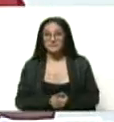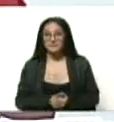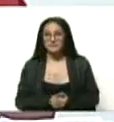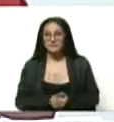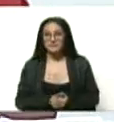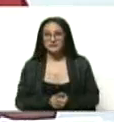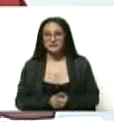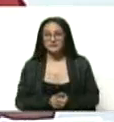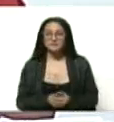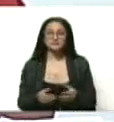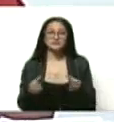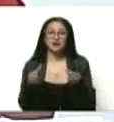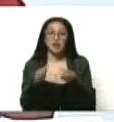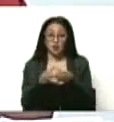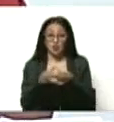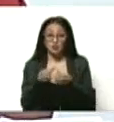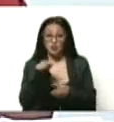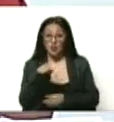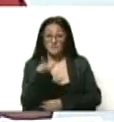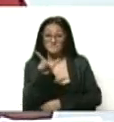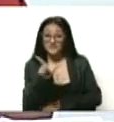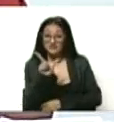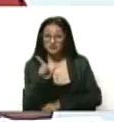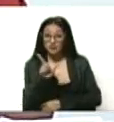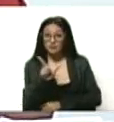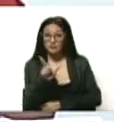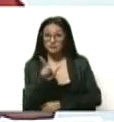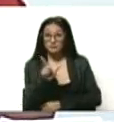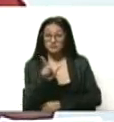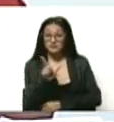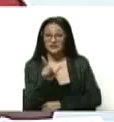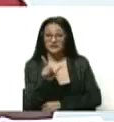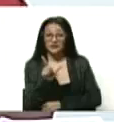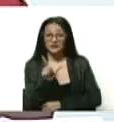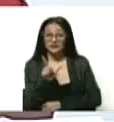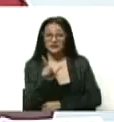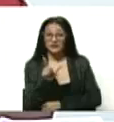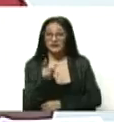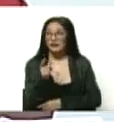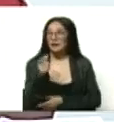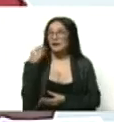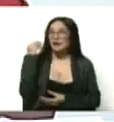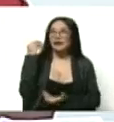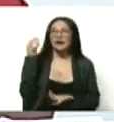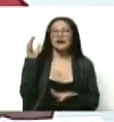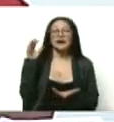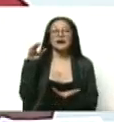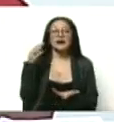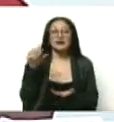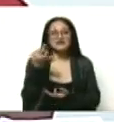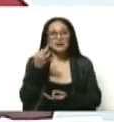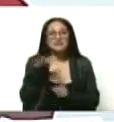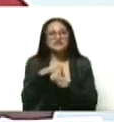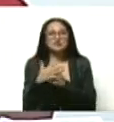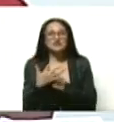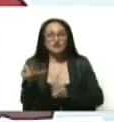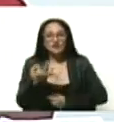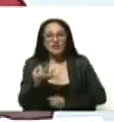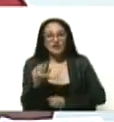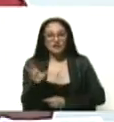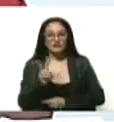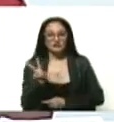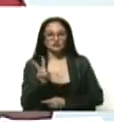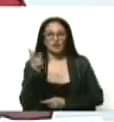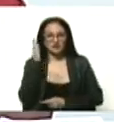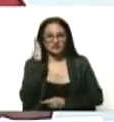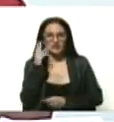El Partido Socialista Unido de Venezuela no es ajeno a la realidad nacional. Conocemos